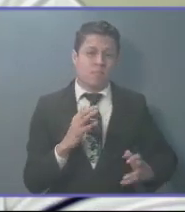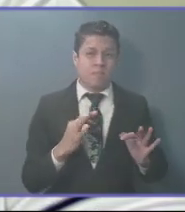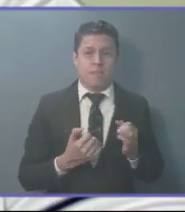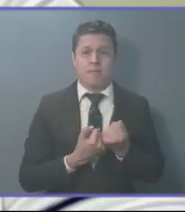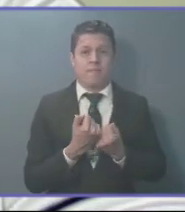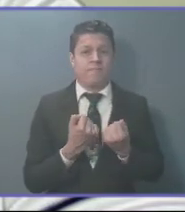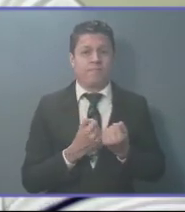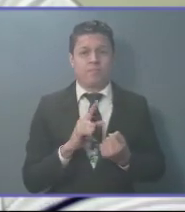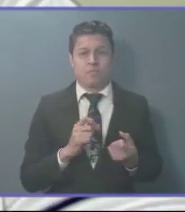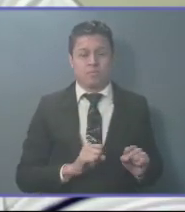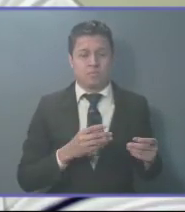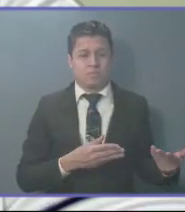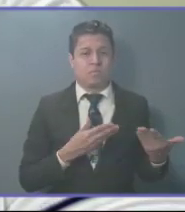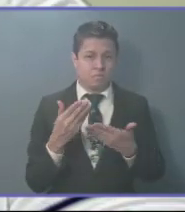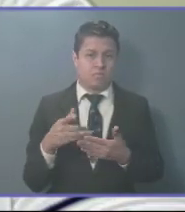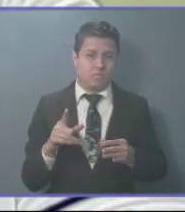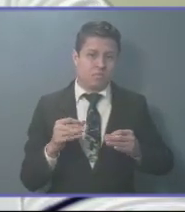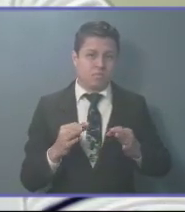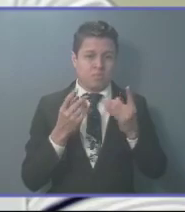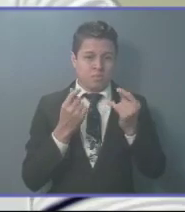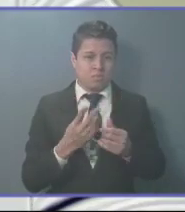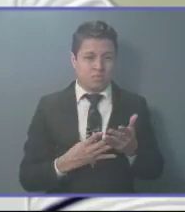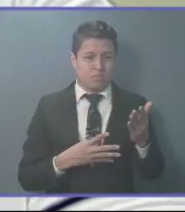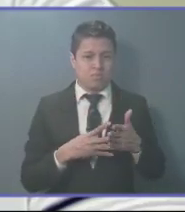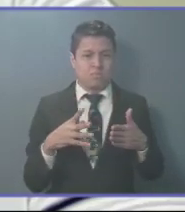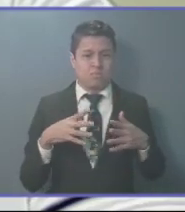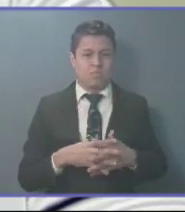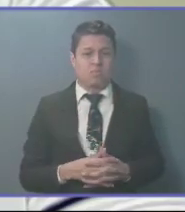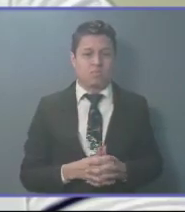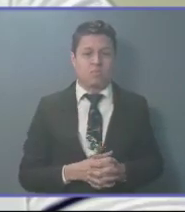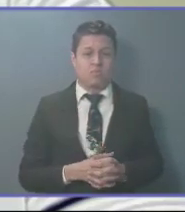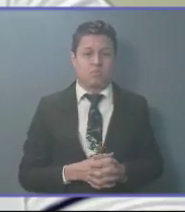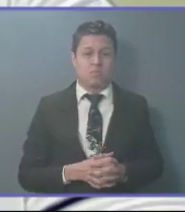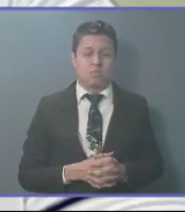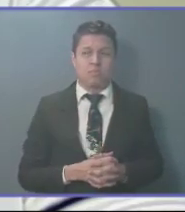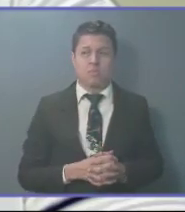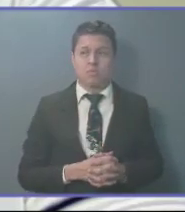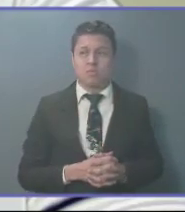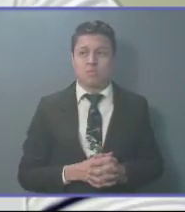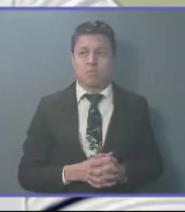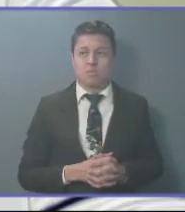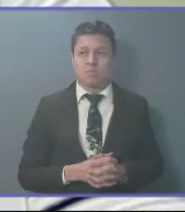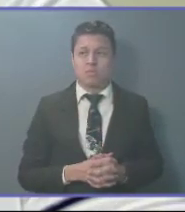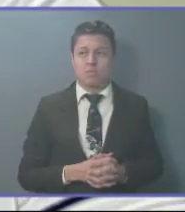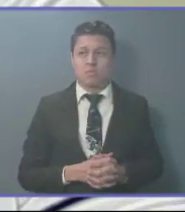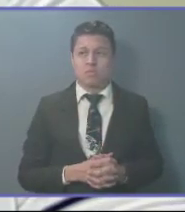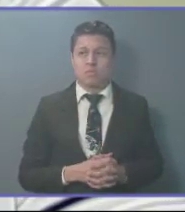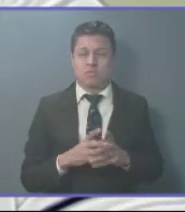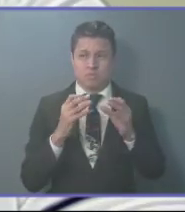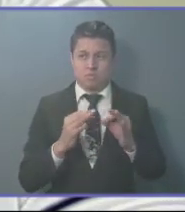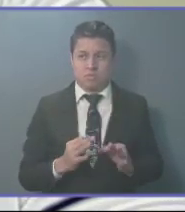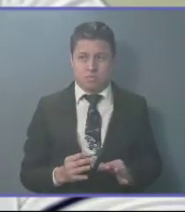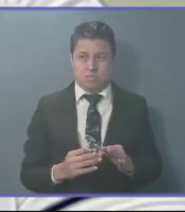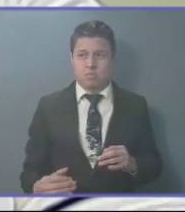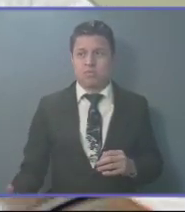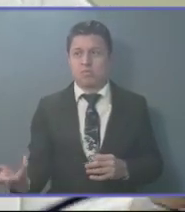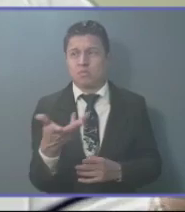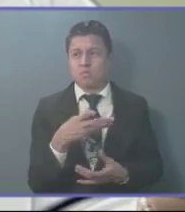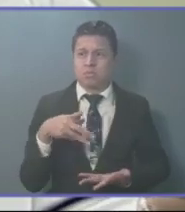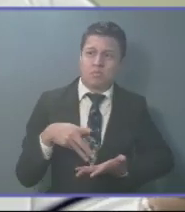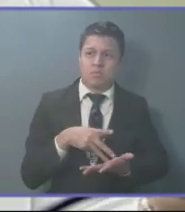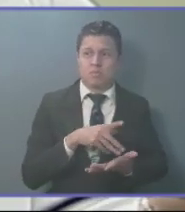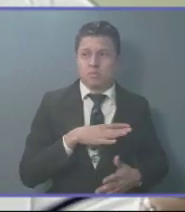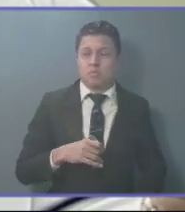no se les acepta sus condiciones, el tema de manejar de una manera discrecional los recursos del pueblo salvadoreño